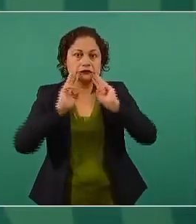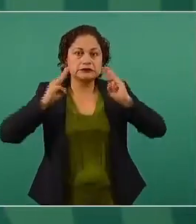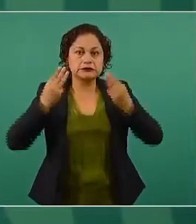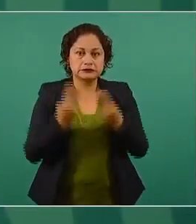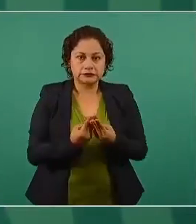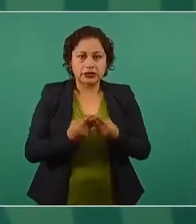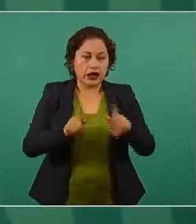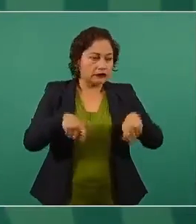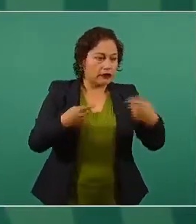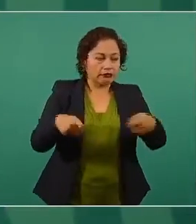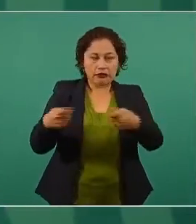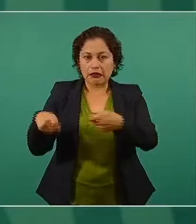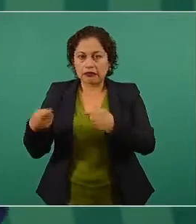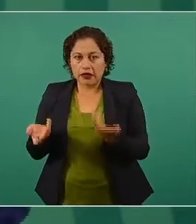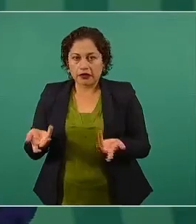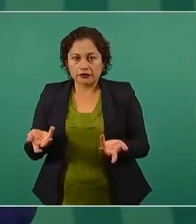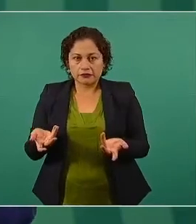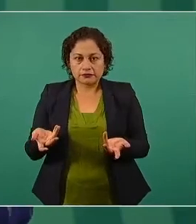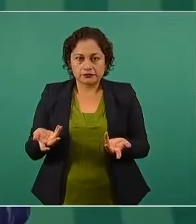iban a